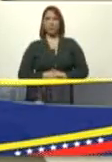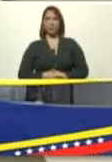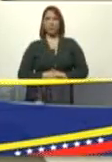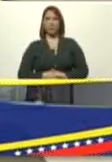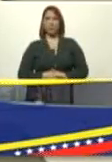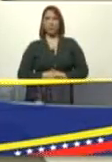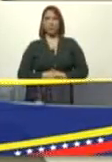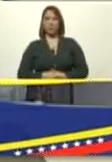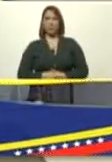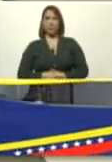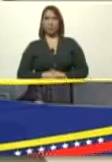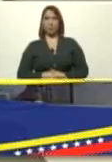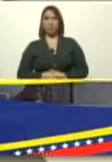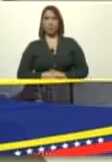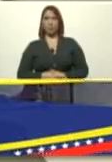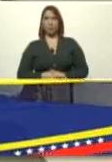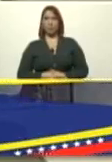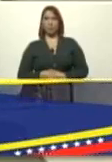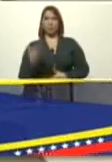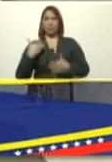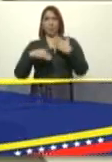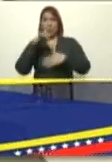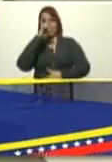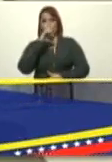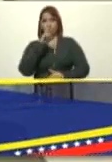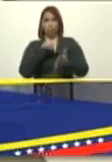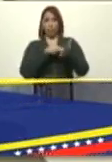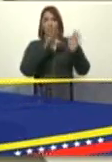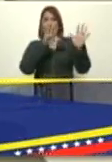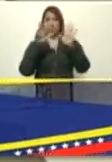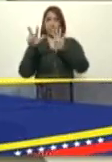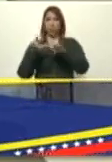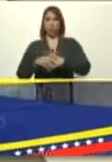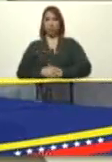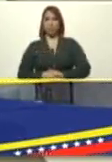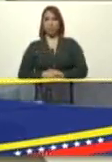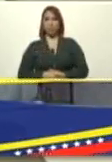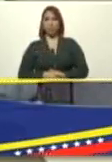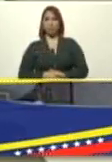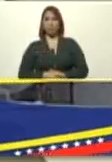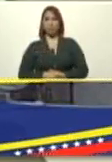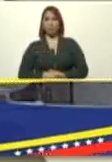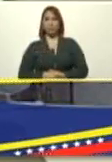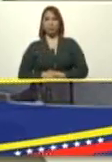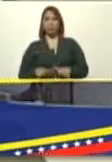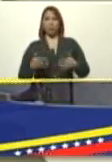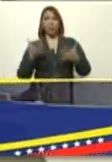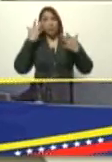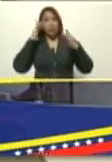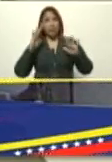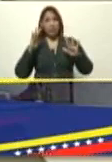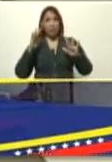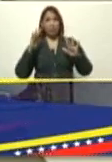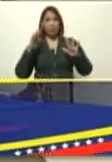desde el año 2018, cuando intentaron